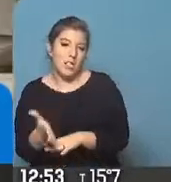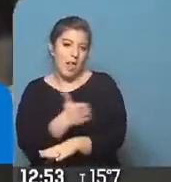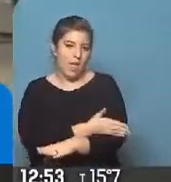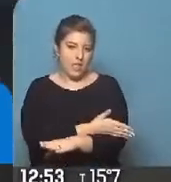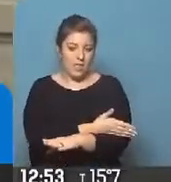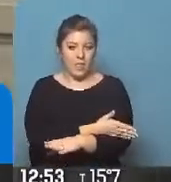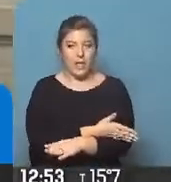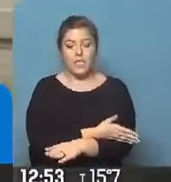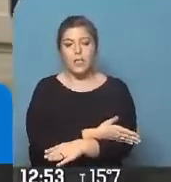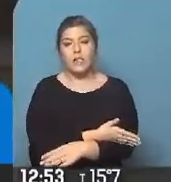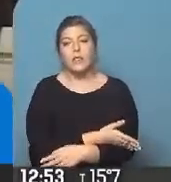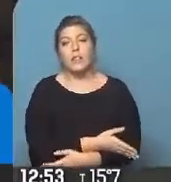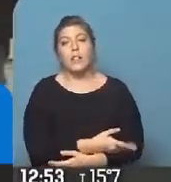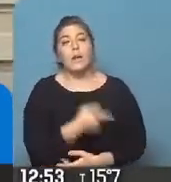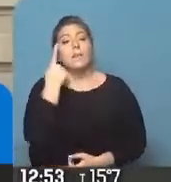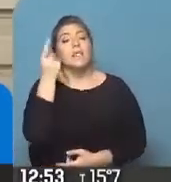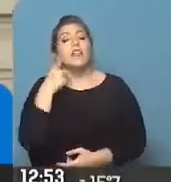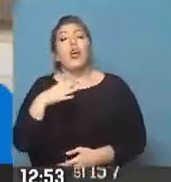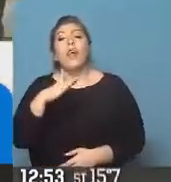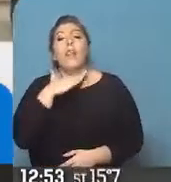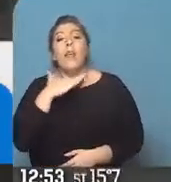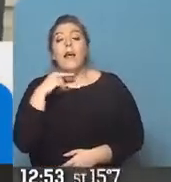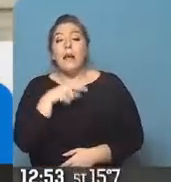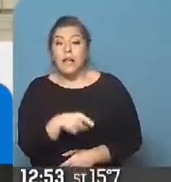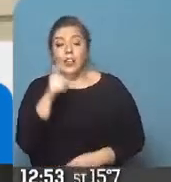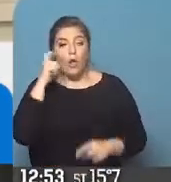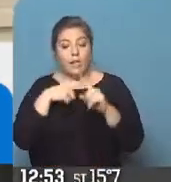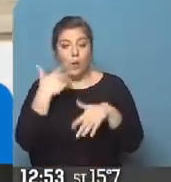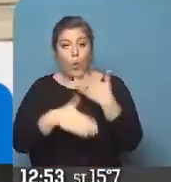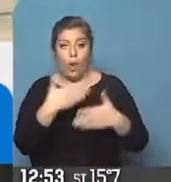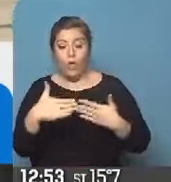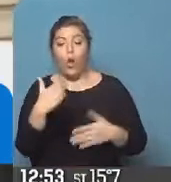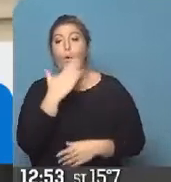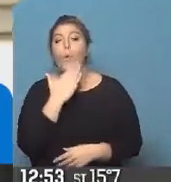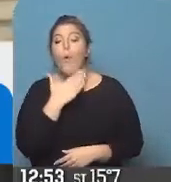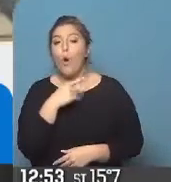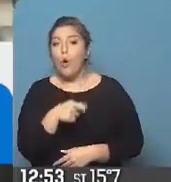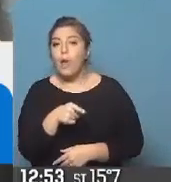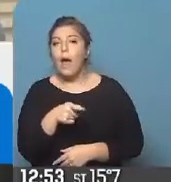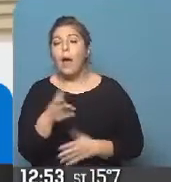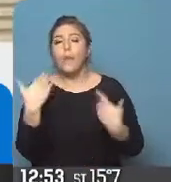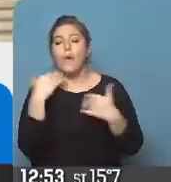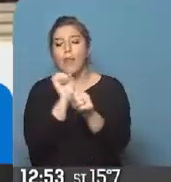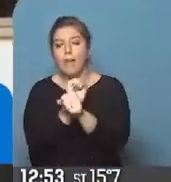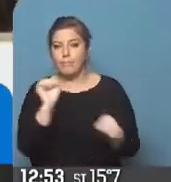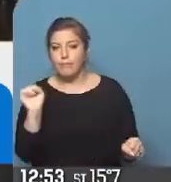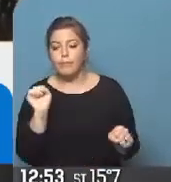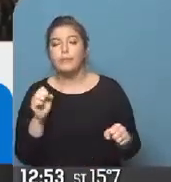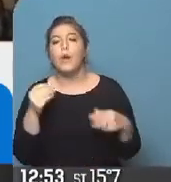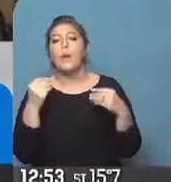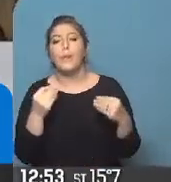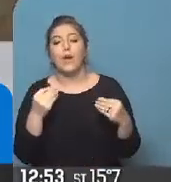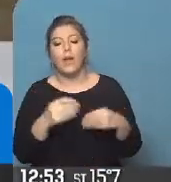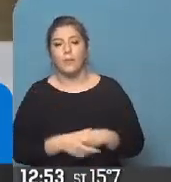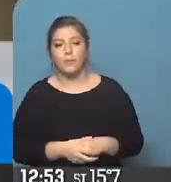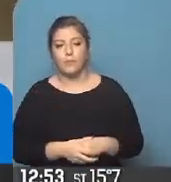teniendo en cuenta que el delito que se le imputa al ex jugador de boca juniors es excarcelable se trata del